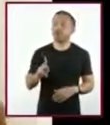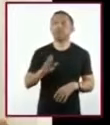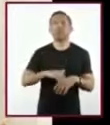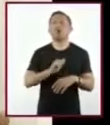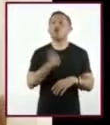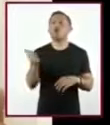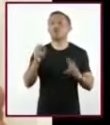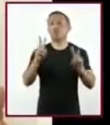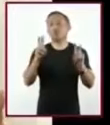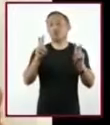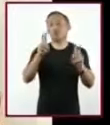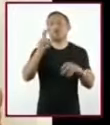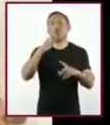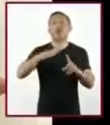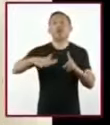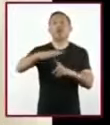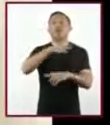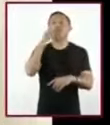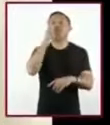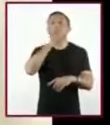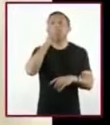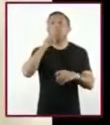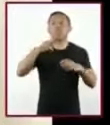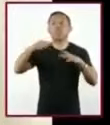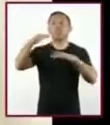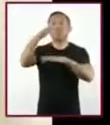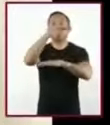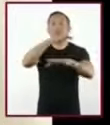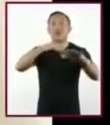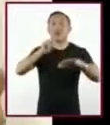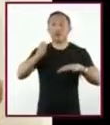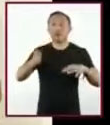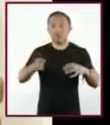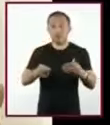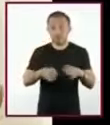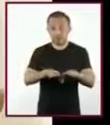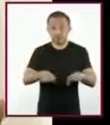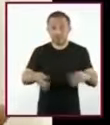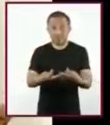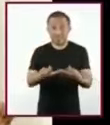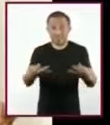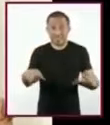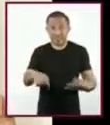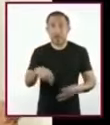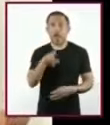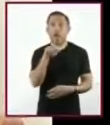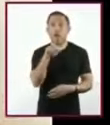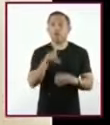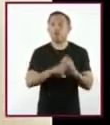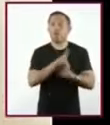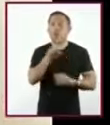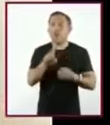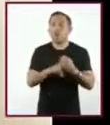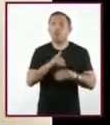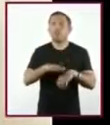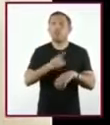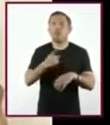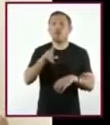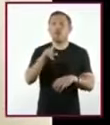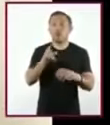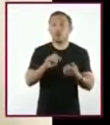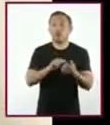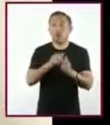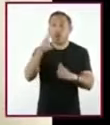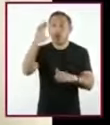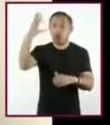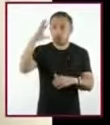vez va a reunir los problemas que vienen del suelo y del agua. ¿Por qué? Porque el agua se evapora